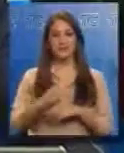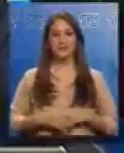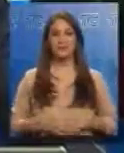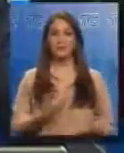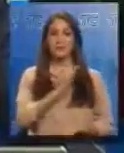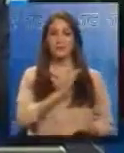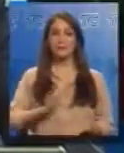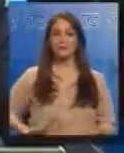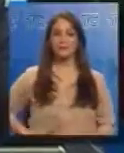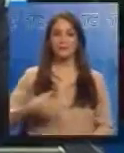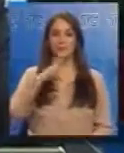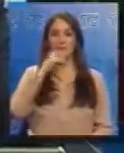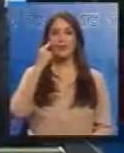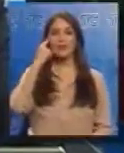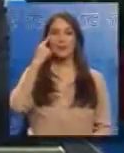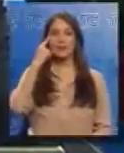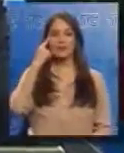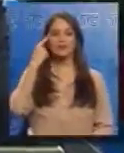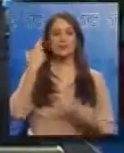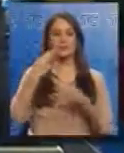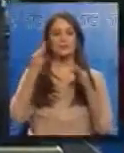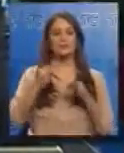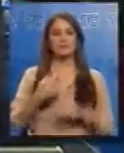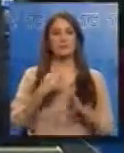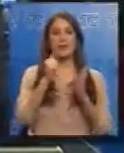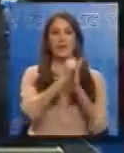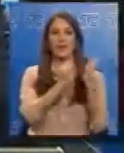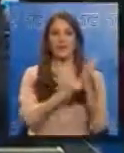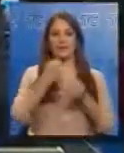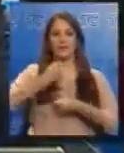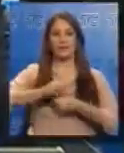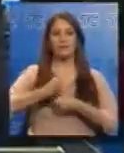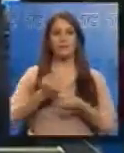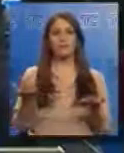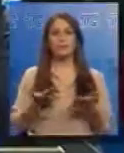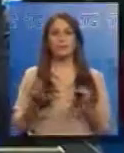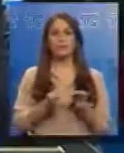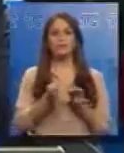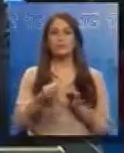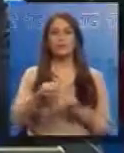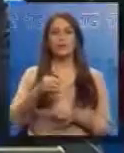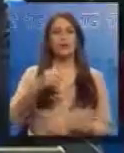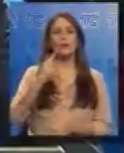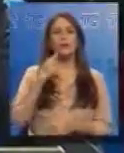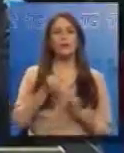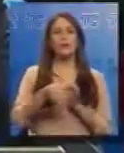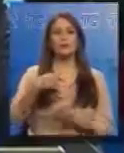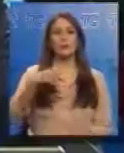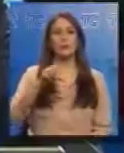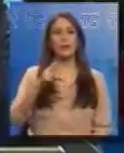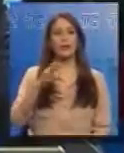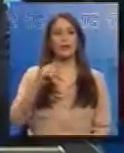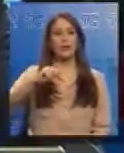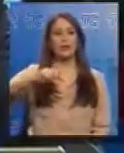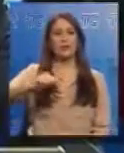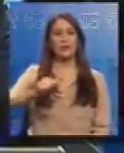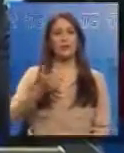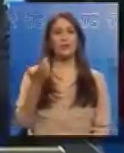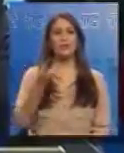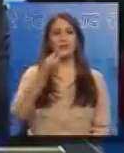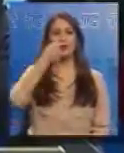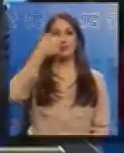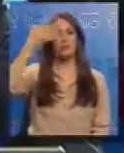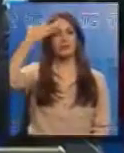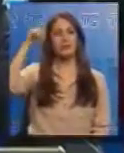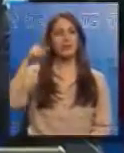El presidente de la República, Rafael Correa, cumple con una agenda de trabajo en la parroquia de Puerto Limón, en Santo Domingo de los Áchilas, donde se